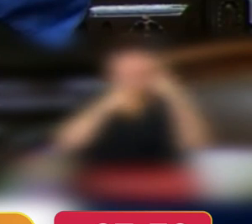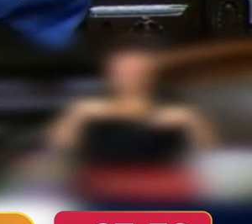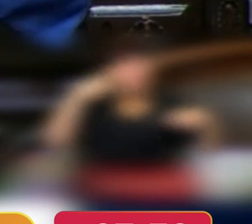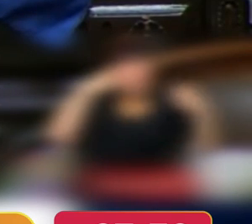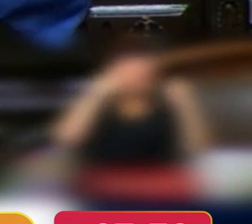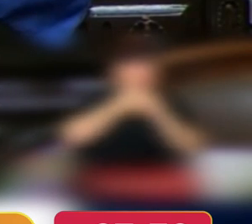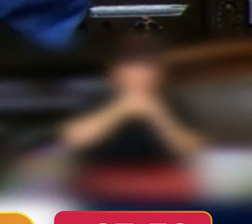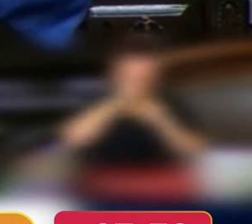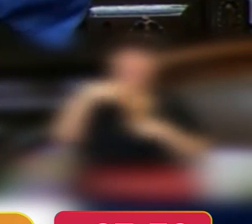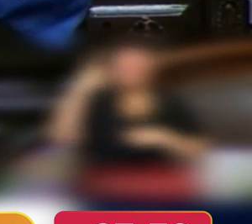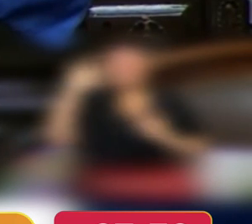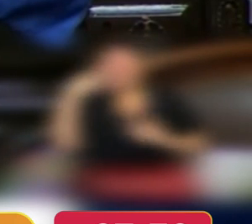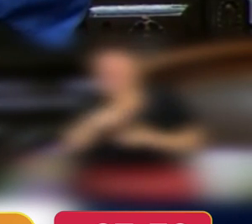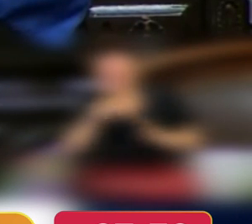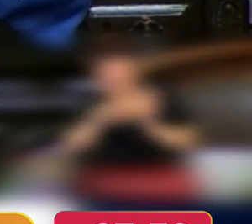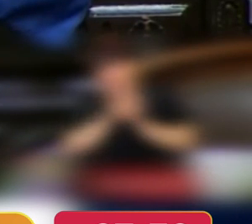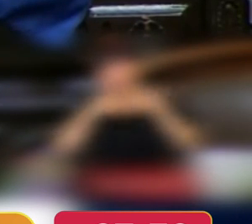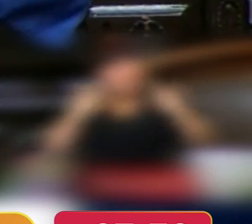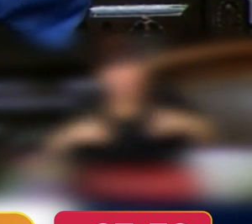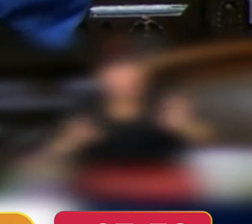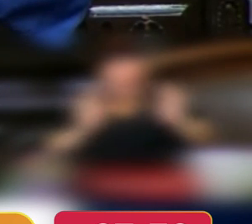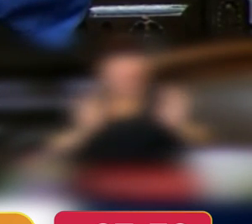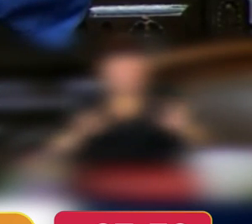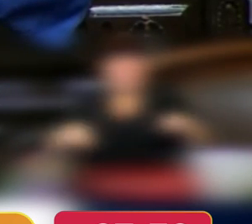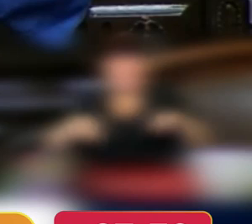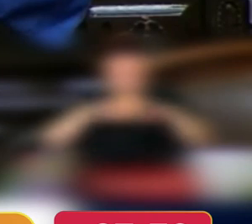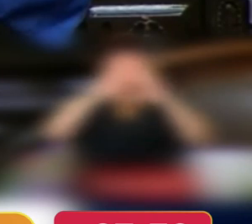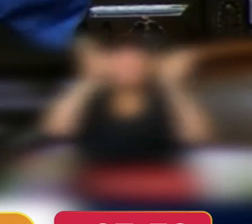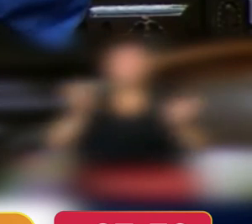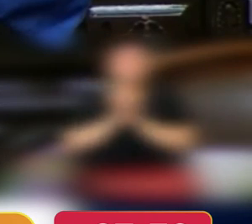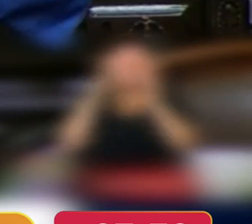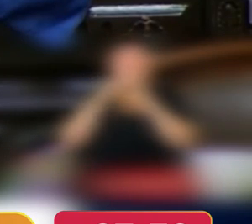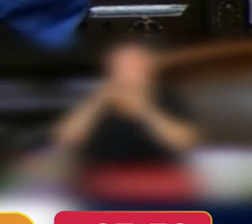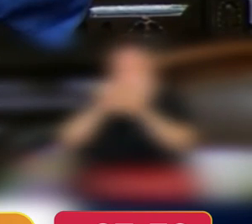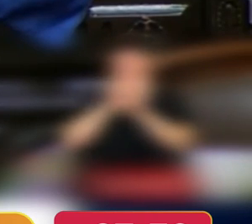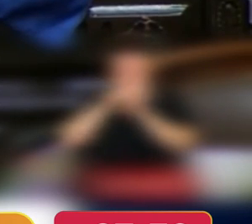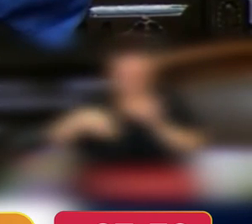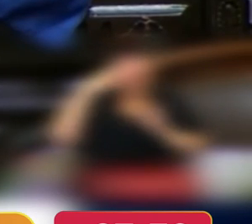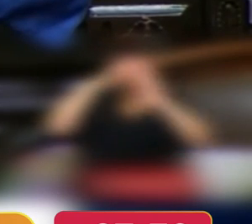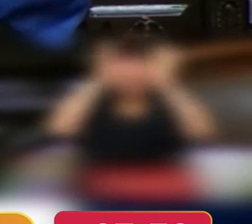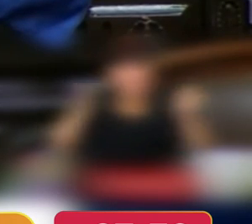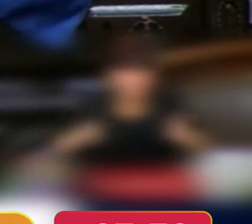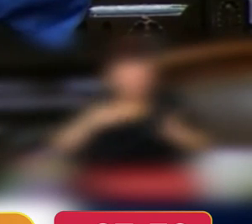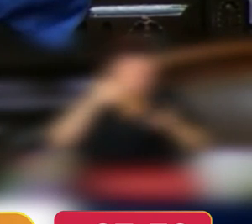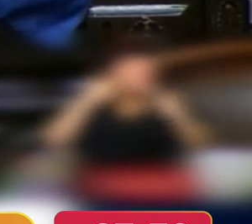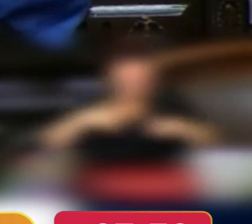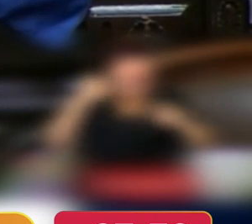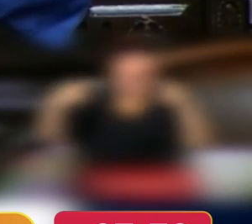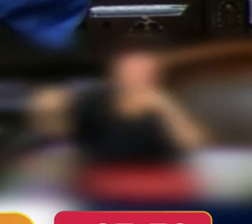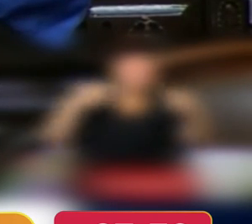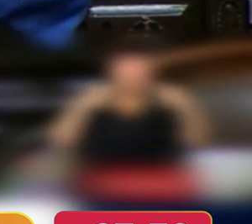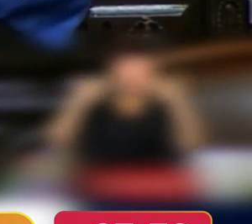acuerdo o en contra de esta ley. Es normal en la casa de las leyes y ocurre con